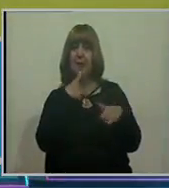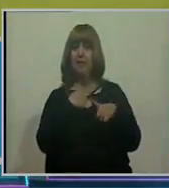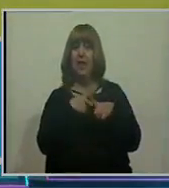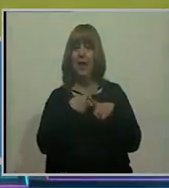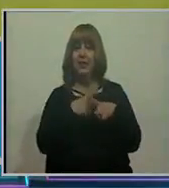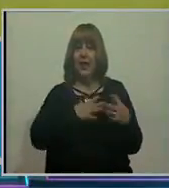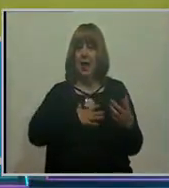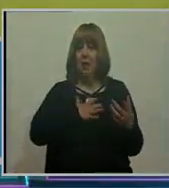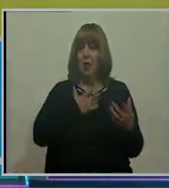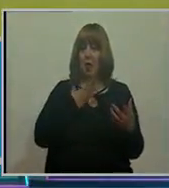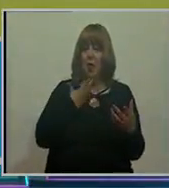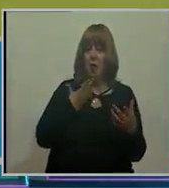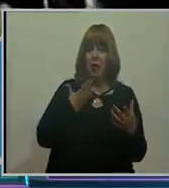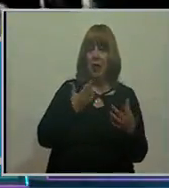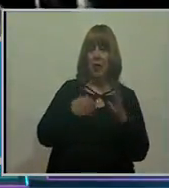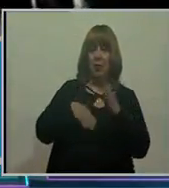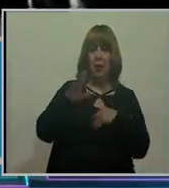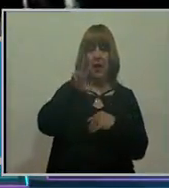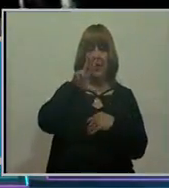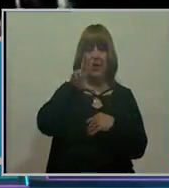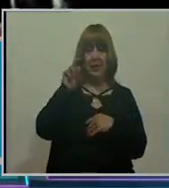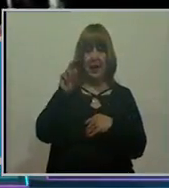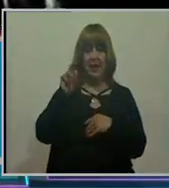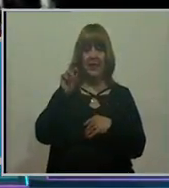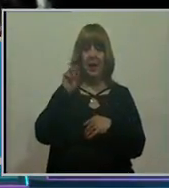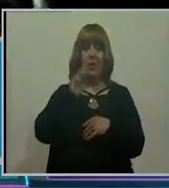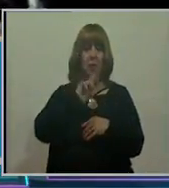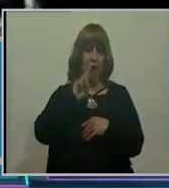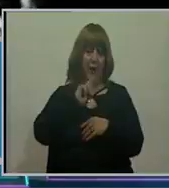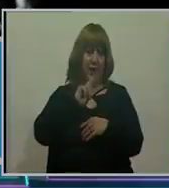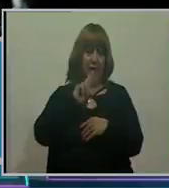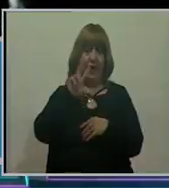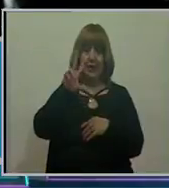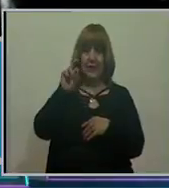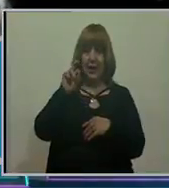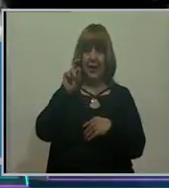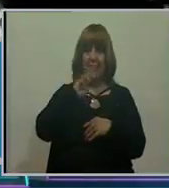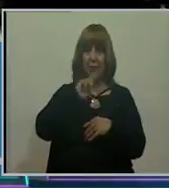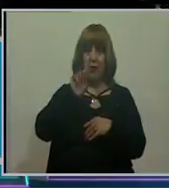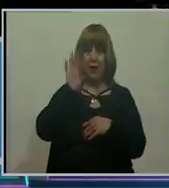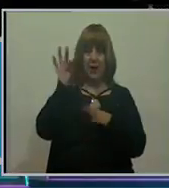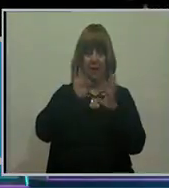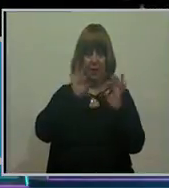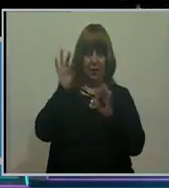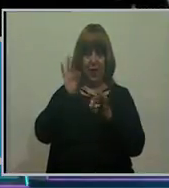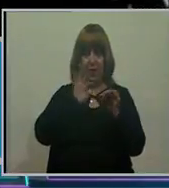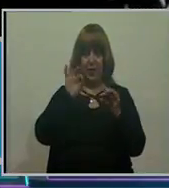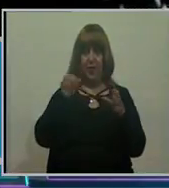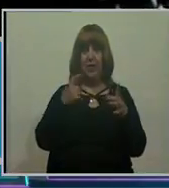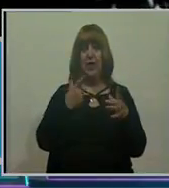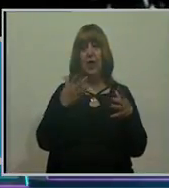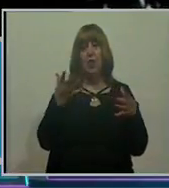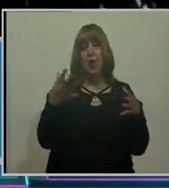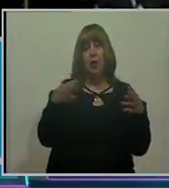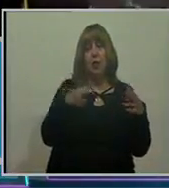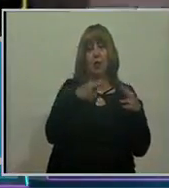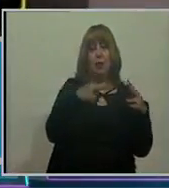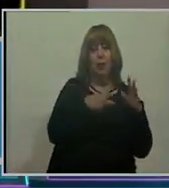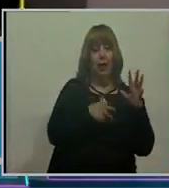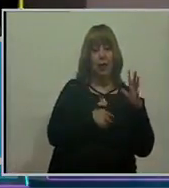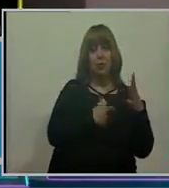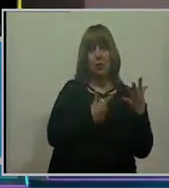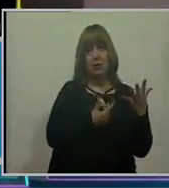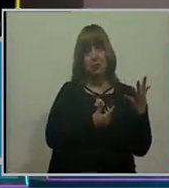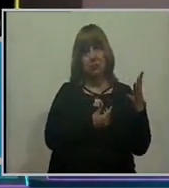amorosa con más de 30 chicas. ¿Qué? Que hubo 30 invitadas a ese encuentro íntimo. ¿Cuántos eran ellos?